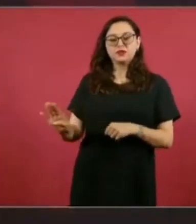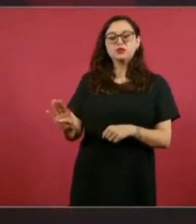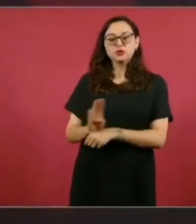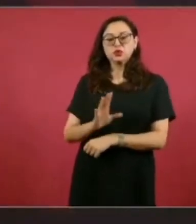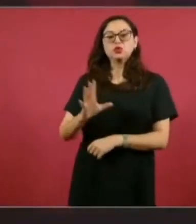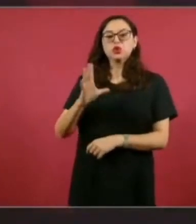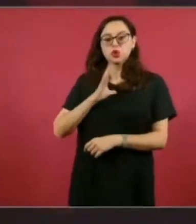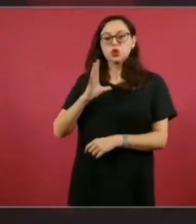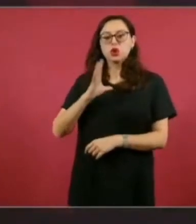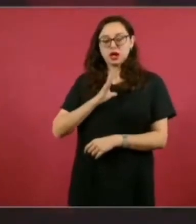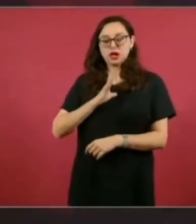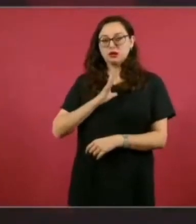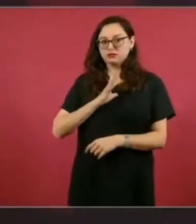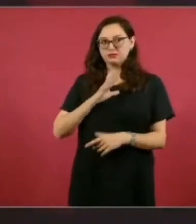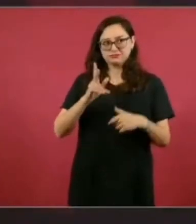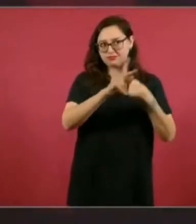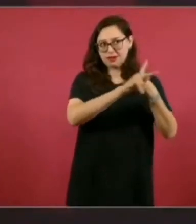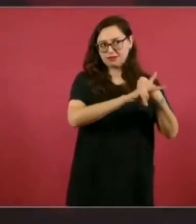a todos los pueblos